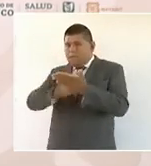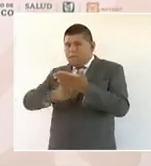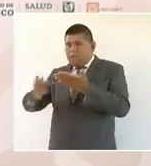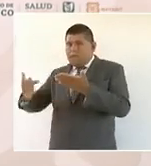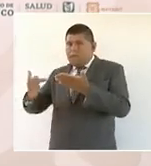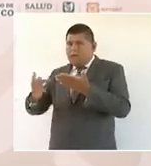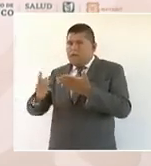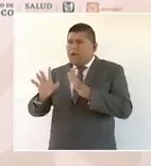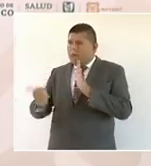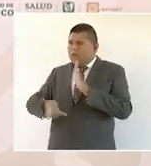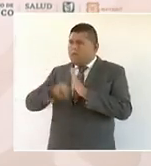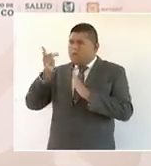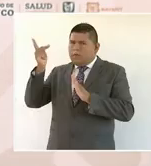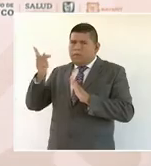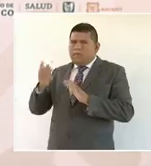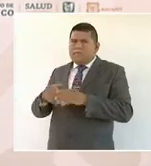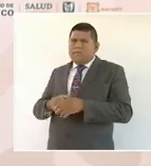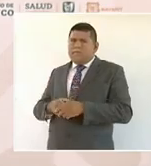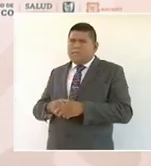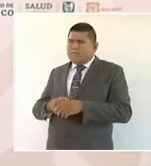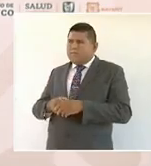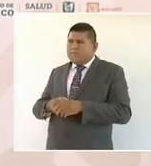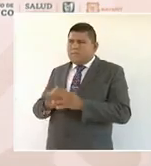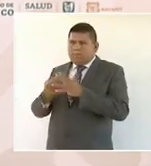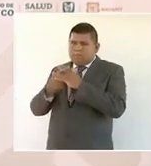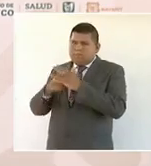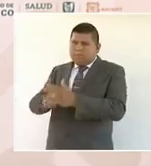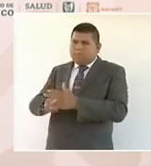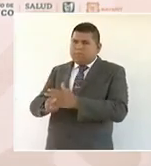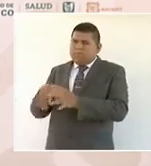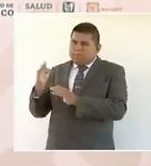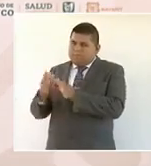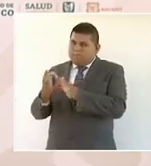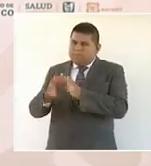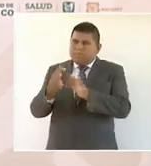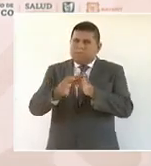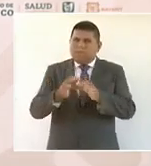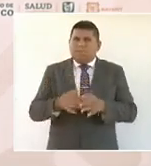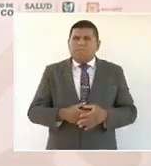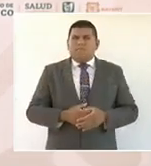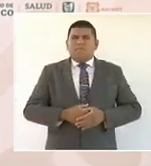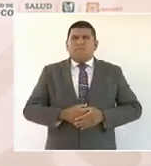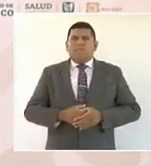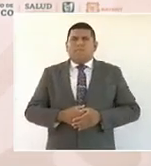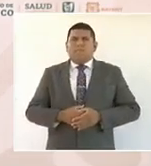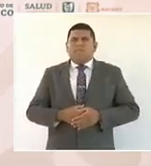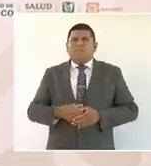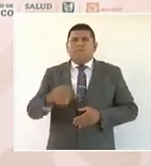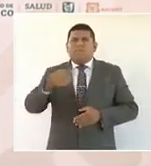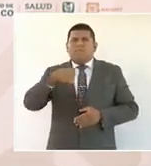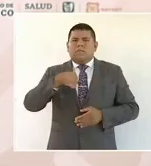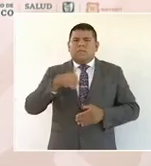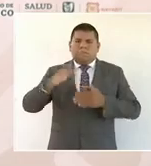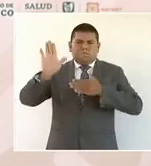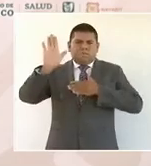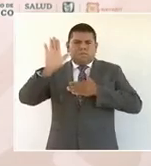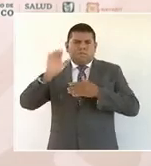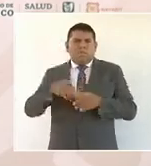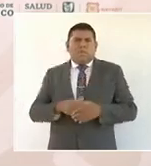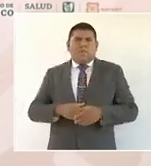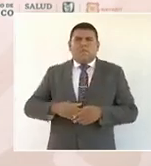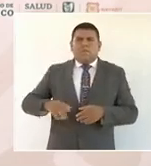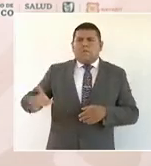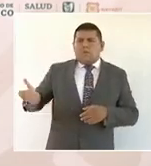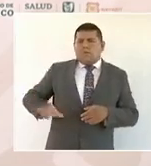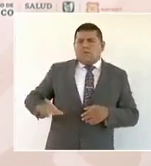y hemos hecho el compromiso de dejar, antes de que termine mi gobierno,